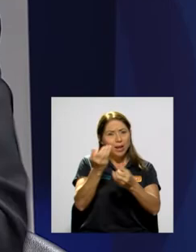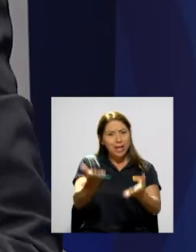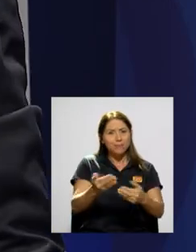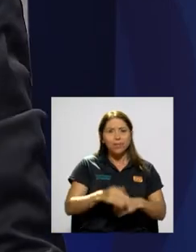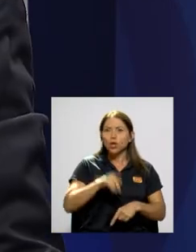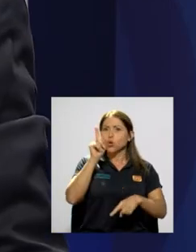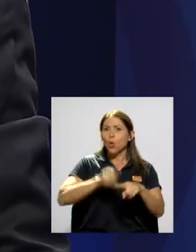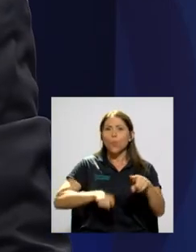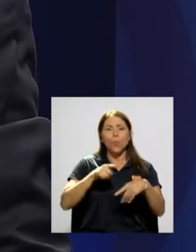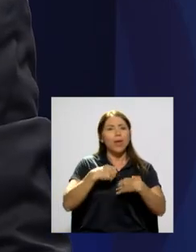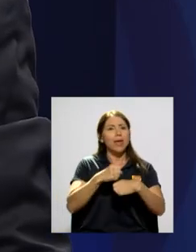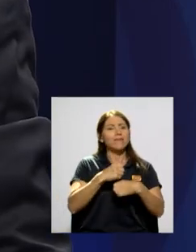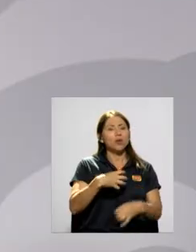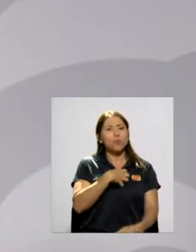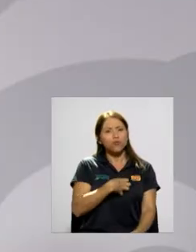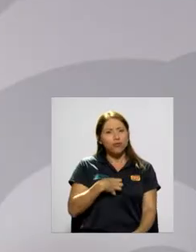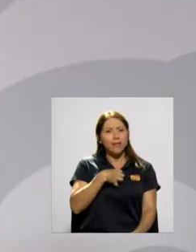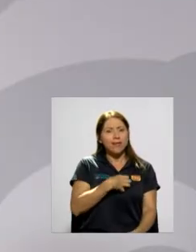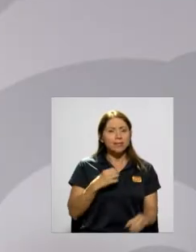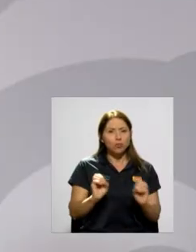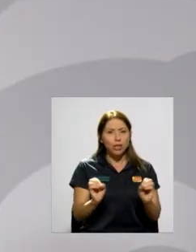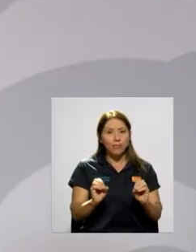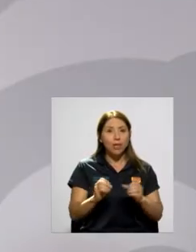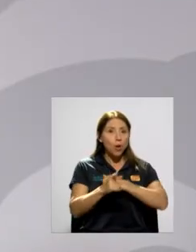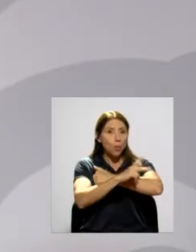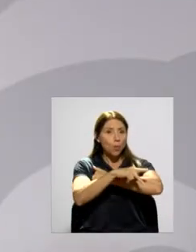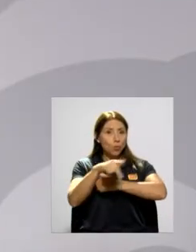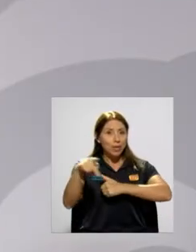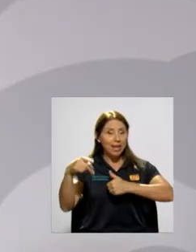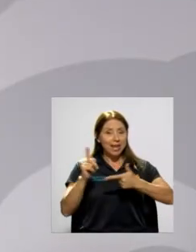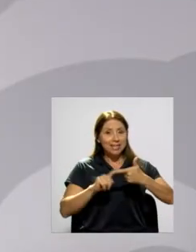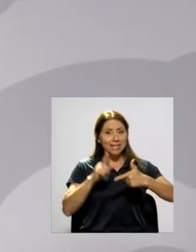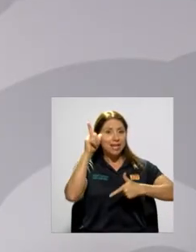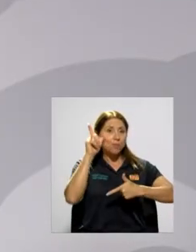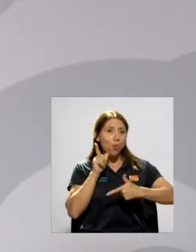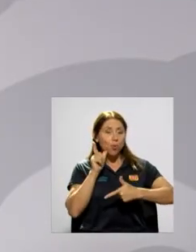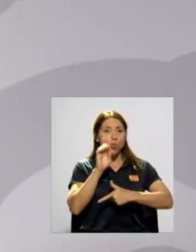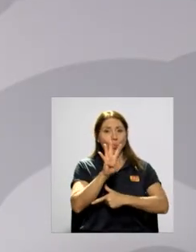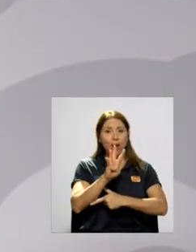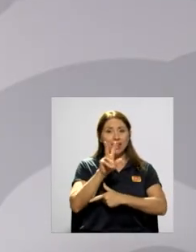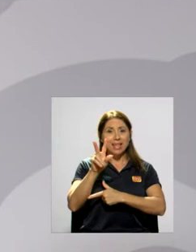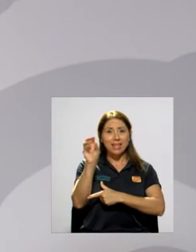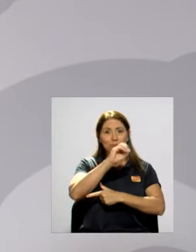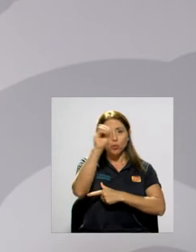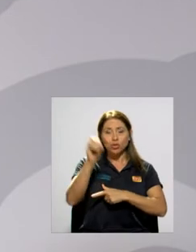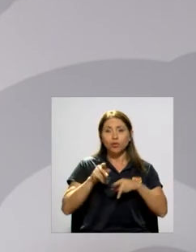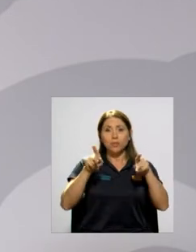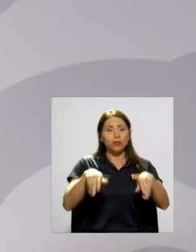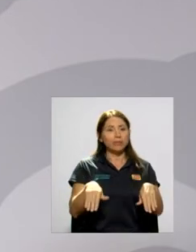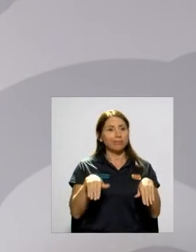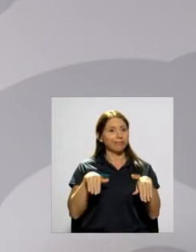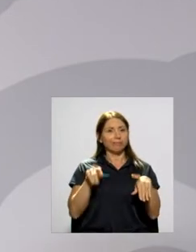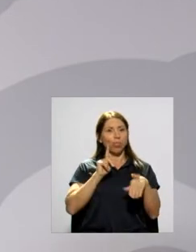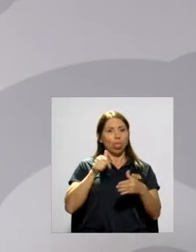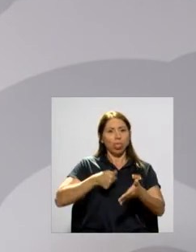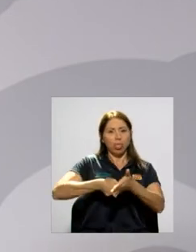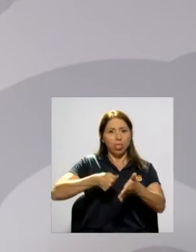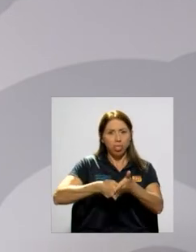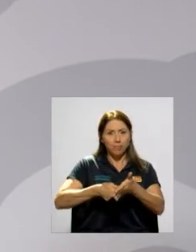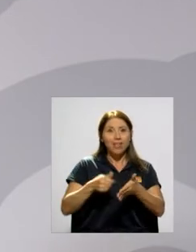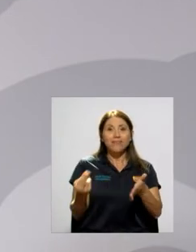revanchismo de ninguna naturaleza. Punta Arenas y Limón, 43% de abstencionismo. Repite el abstencionismo que tuvimos a